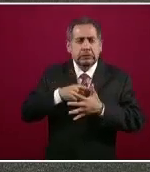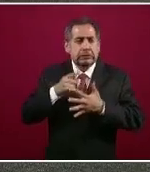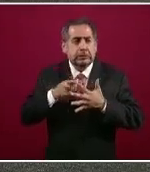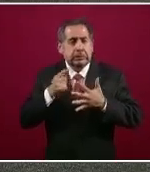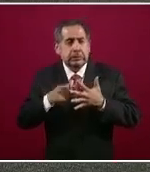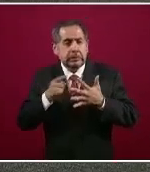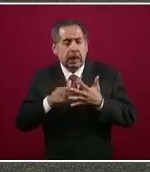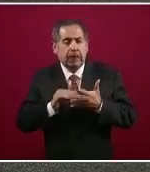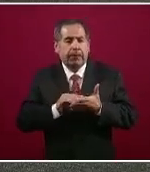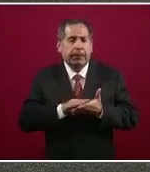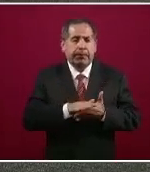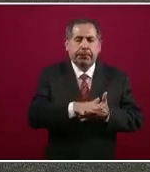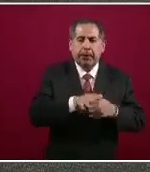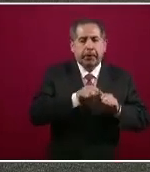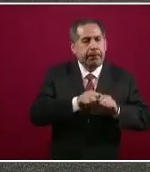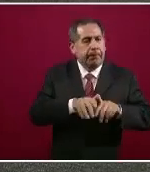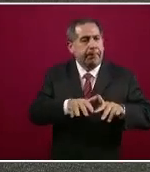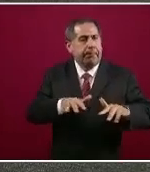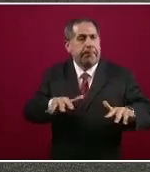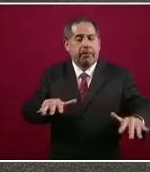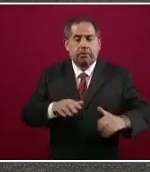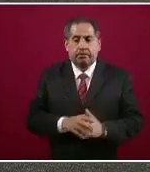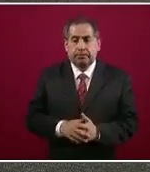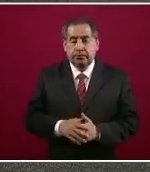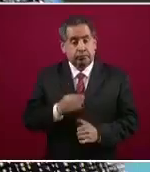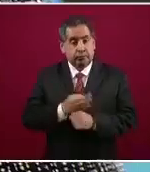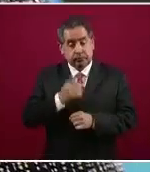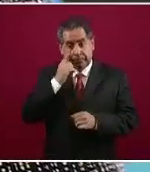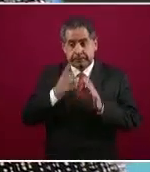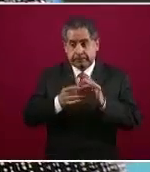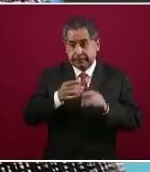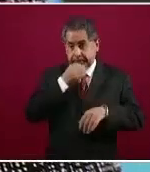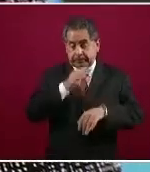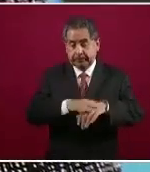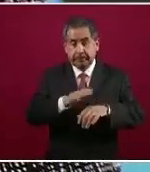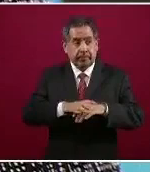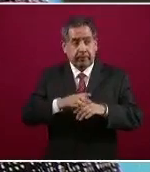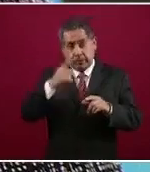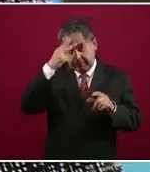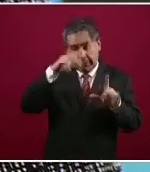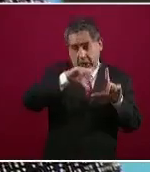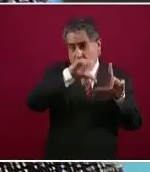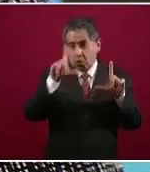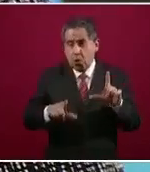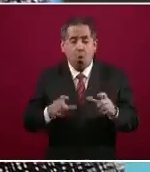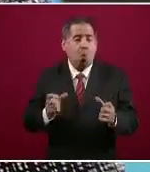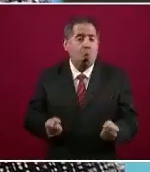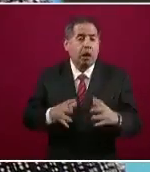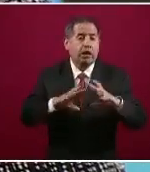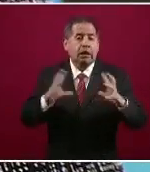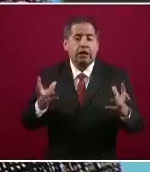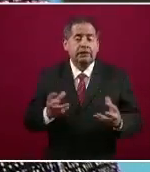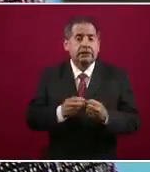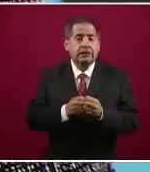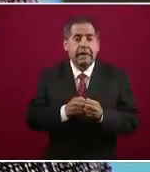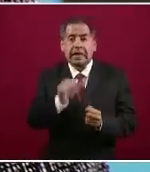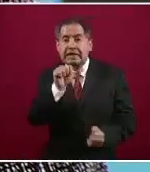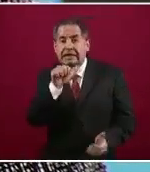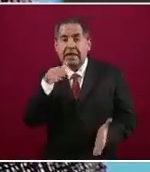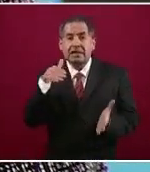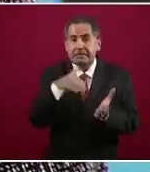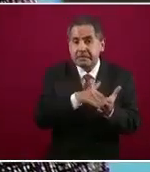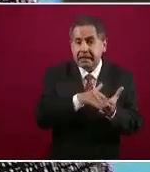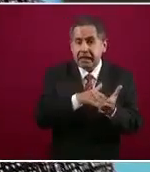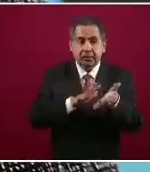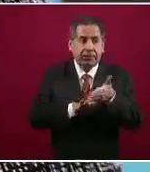También aprovecho ahorita el micrófono para decir que en el país hay cerca de 6,000 presas, de esas 3,000 pertenecen a la Comisión